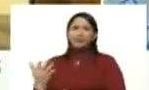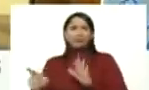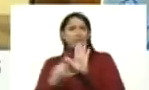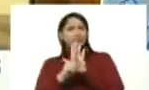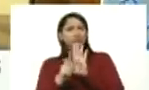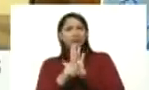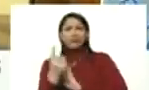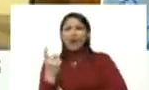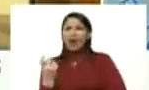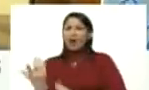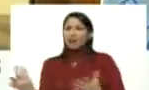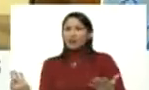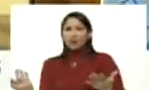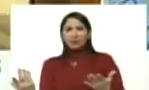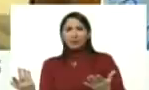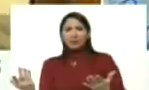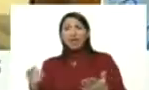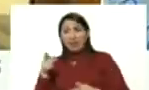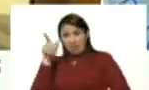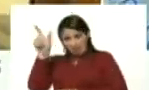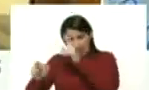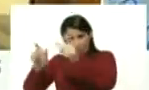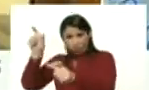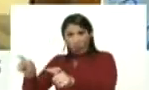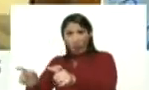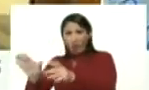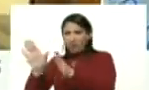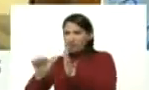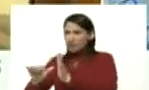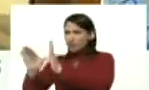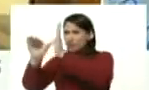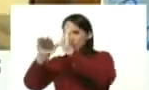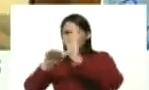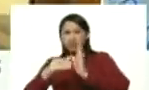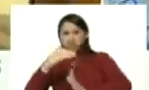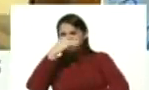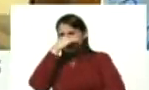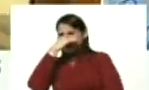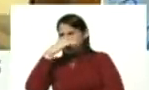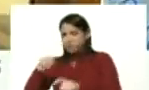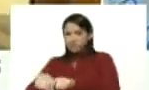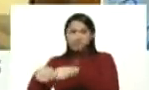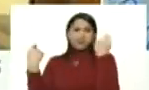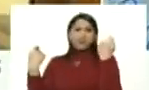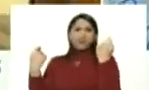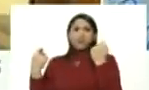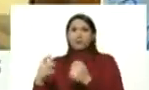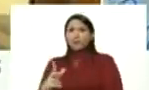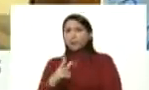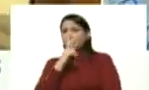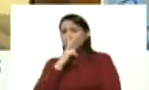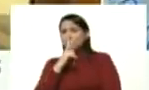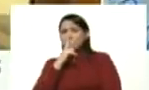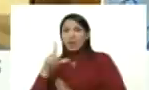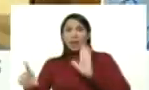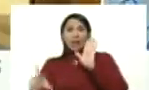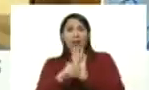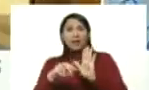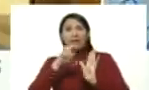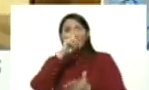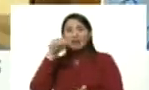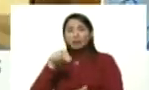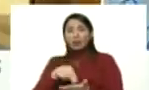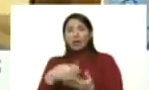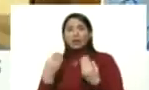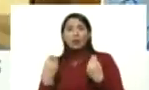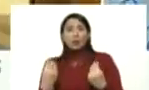legitimidad. Son usurpadores y quebrantan flagrantemente las leyes nacionales, como